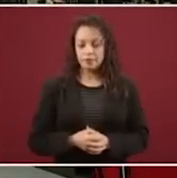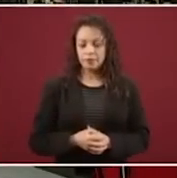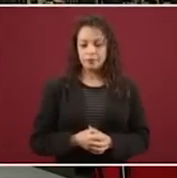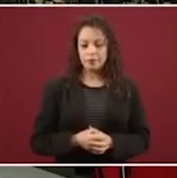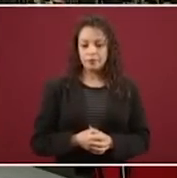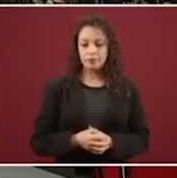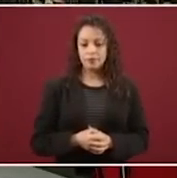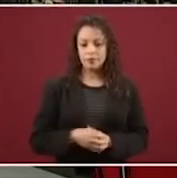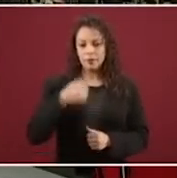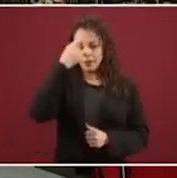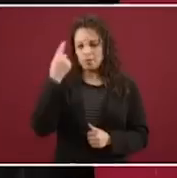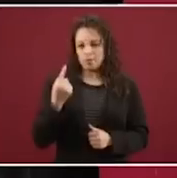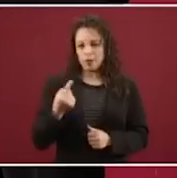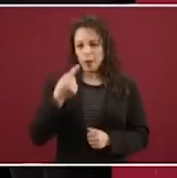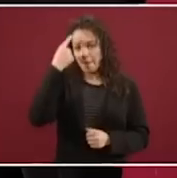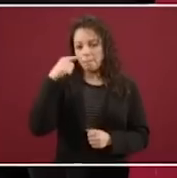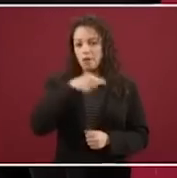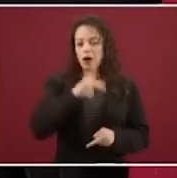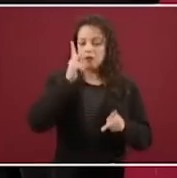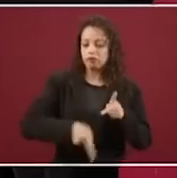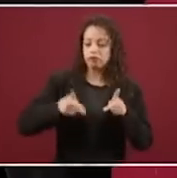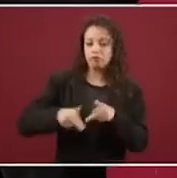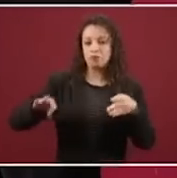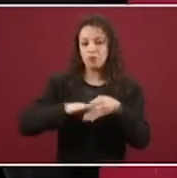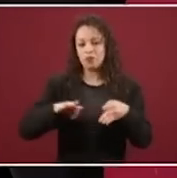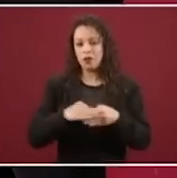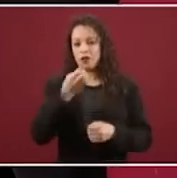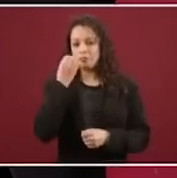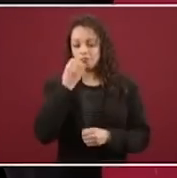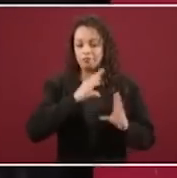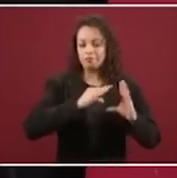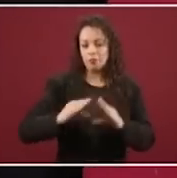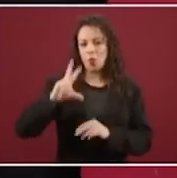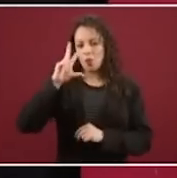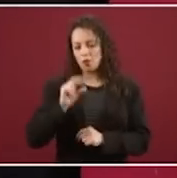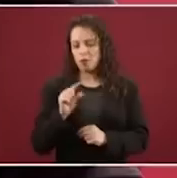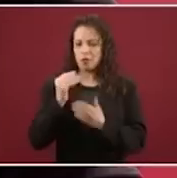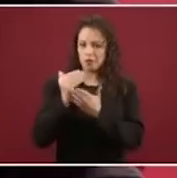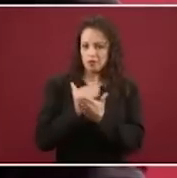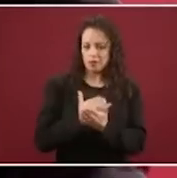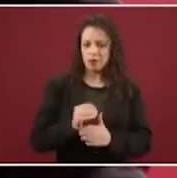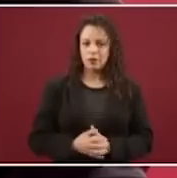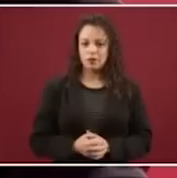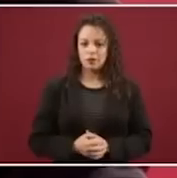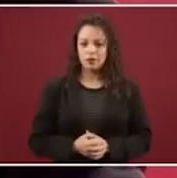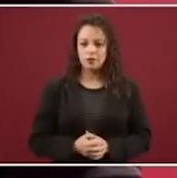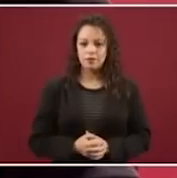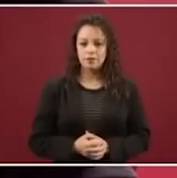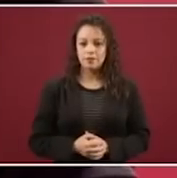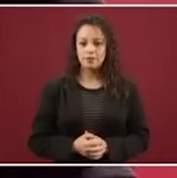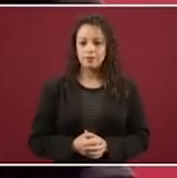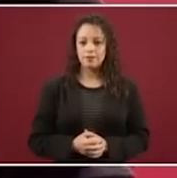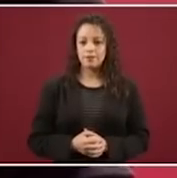interrupción de las clases, pero la evidencia sí nos muestra que esa reunión